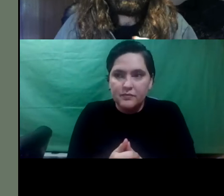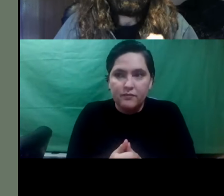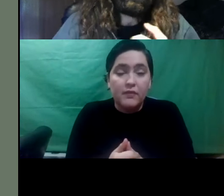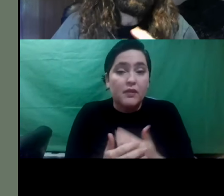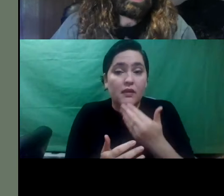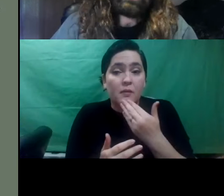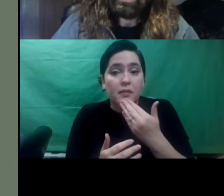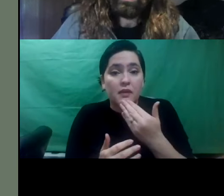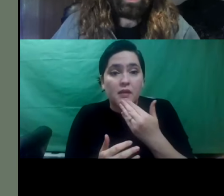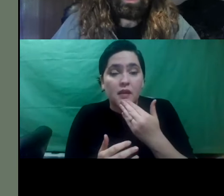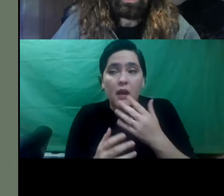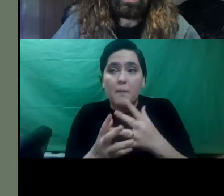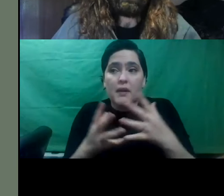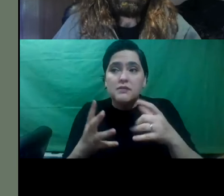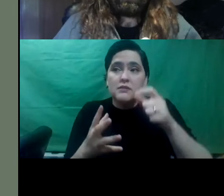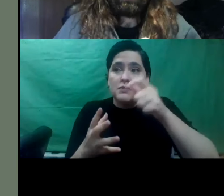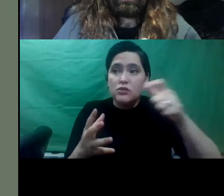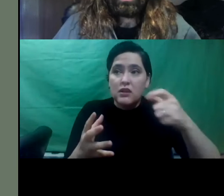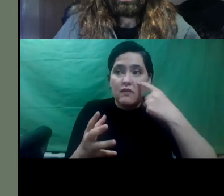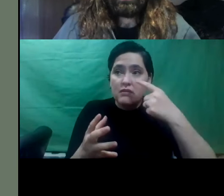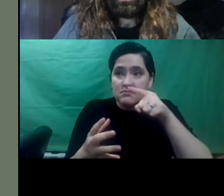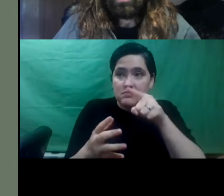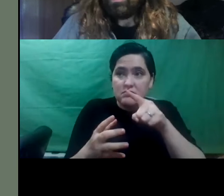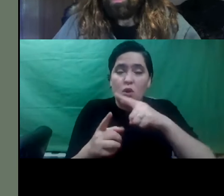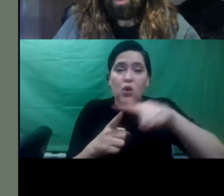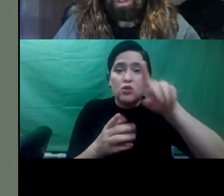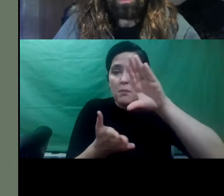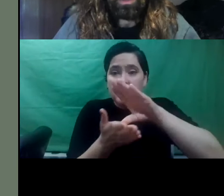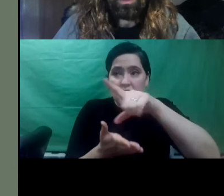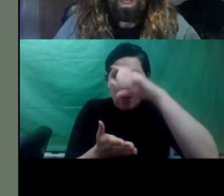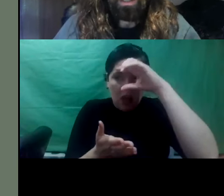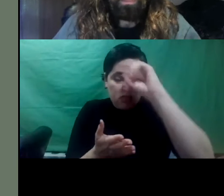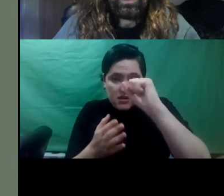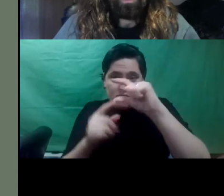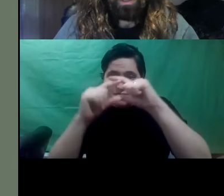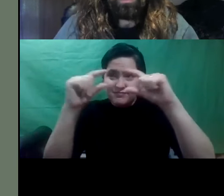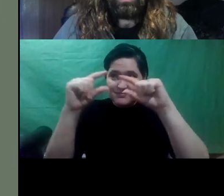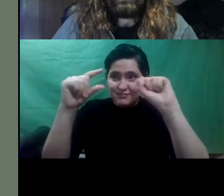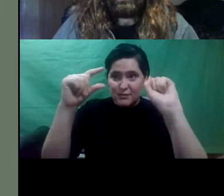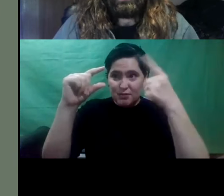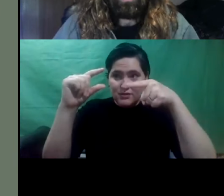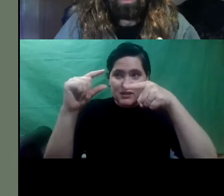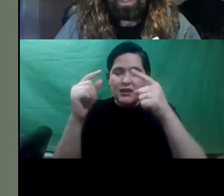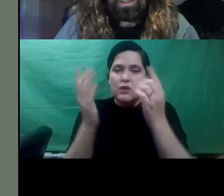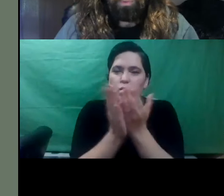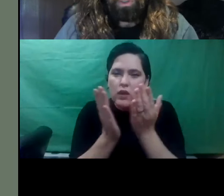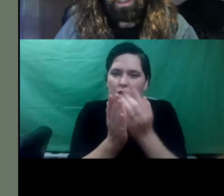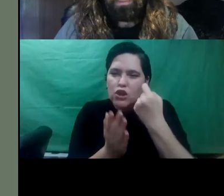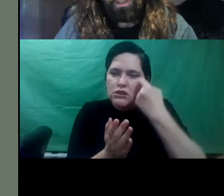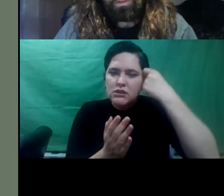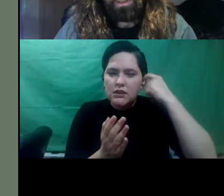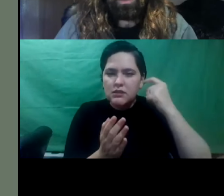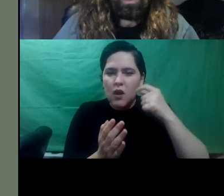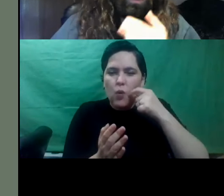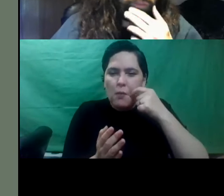a lo largo del mundo que incluyen Sotaglia Sucheki, quien tiene un laboratorio en Argentina donde estudian conciencia humana, también psicodélicos. Él es uno de los grandes exponentes